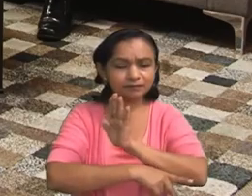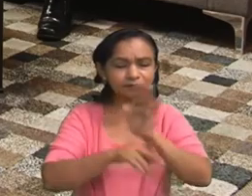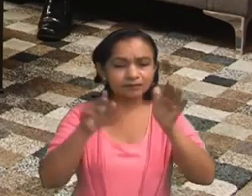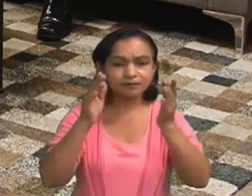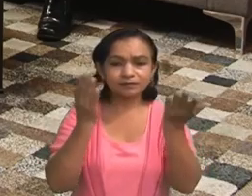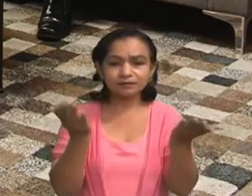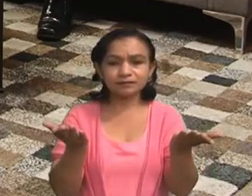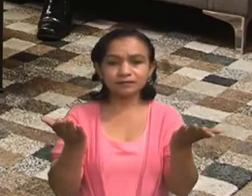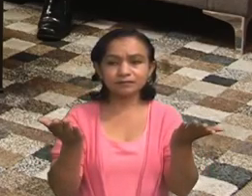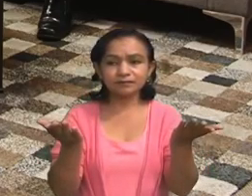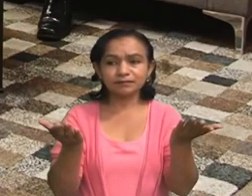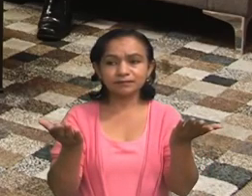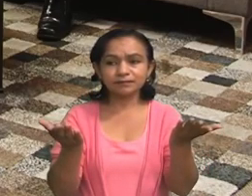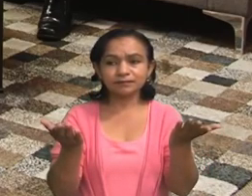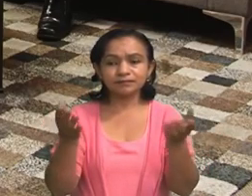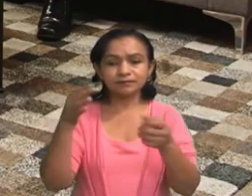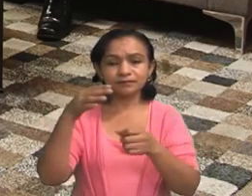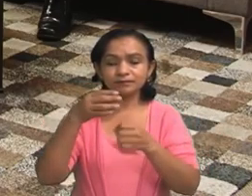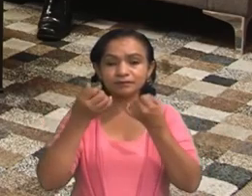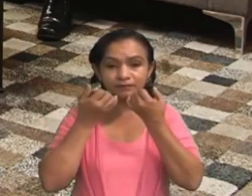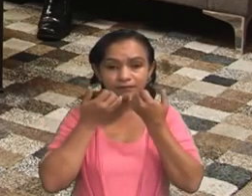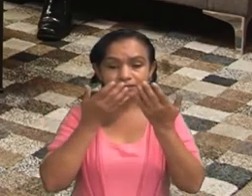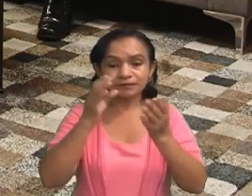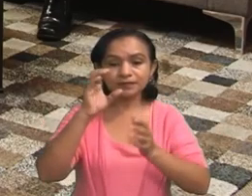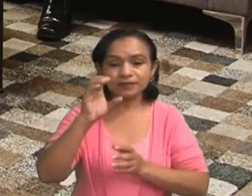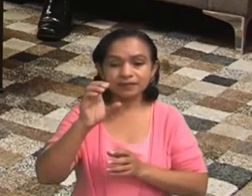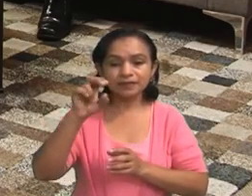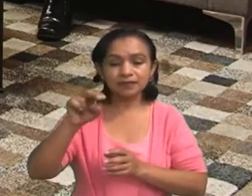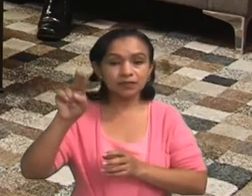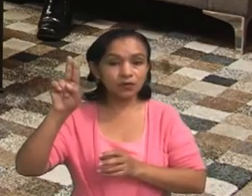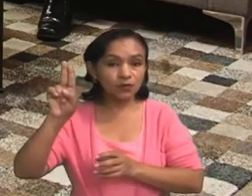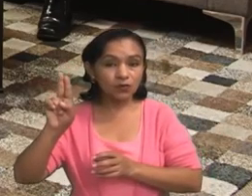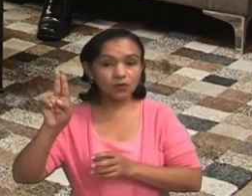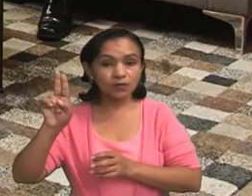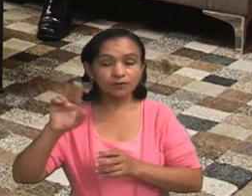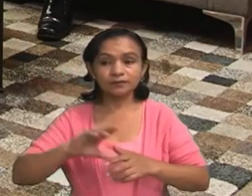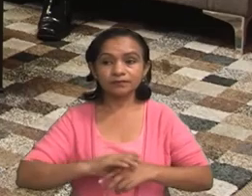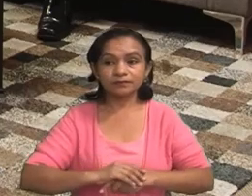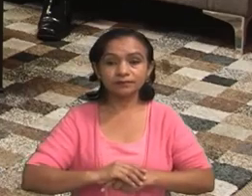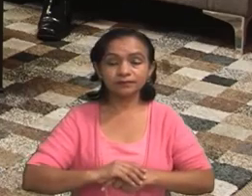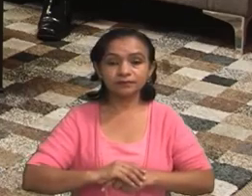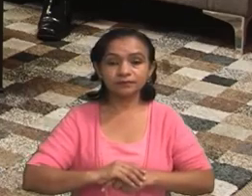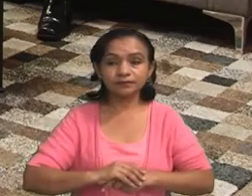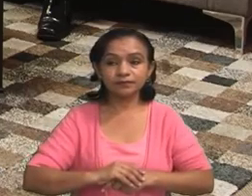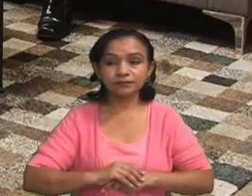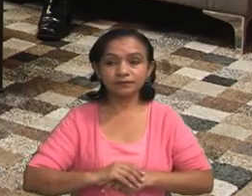de la Comisión de Divulgación del CNU y con las